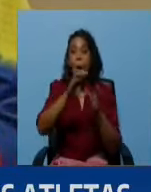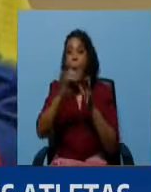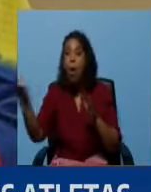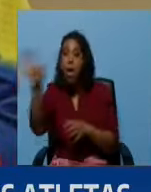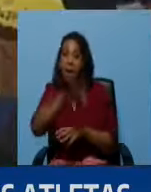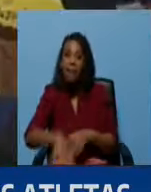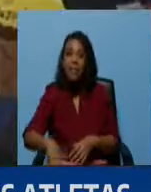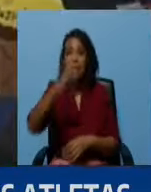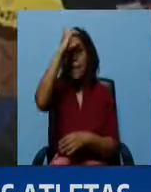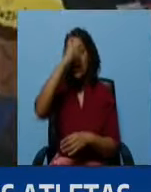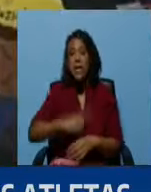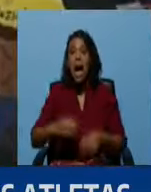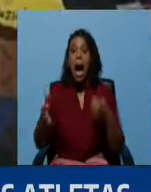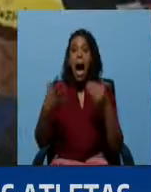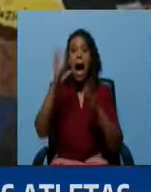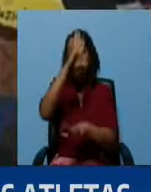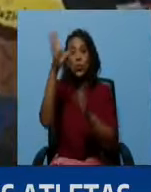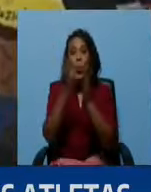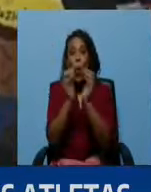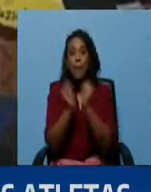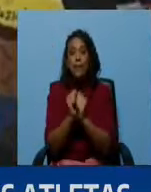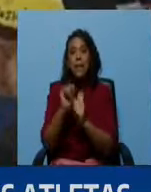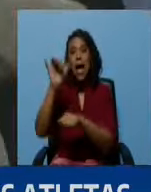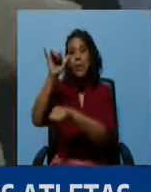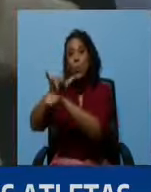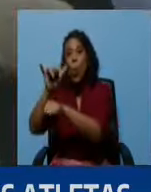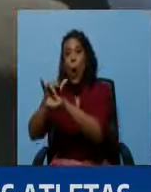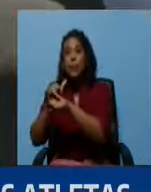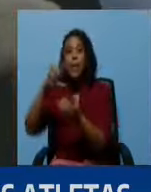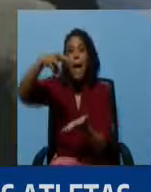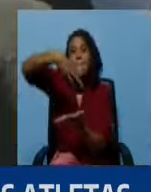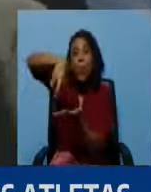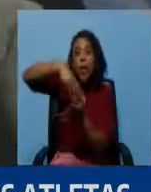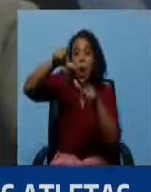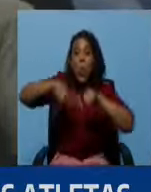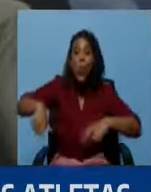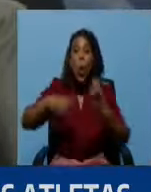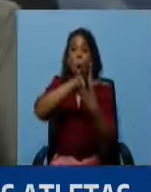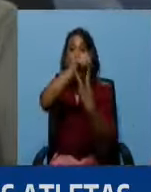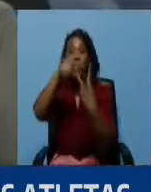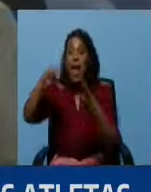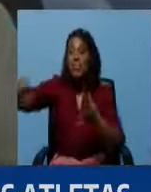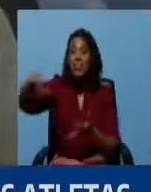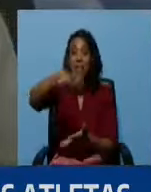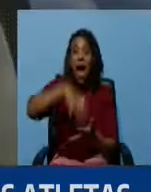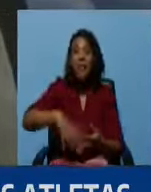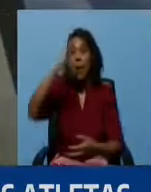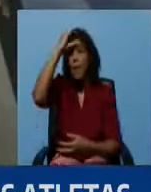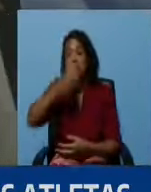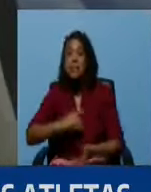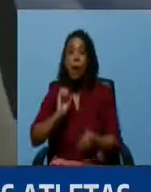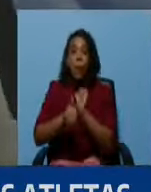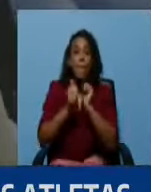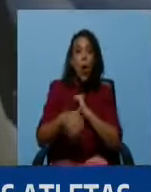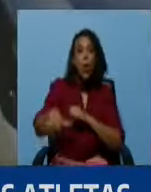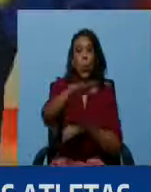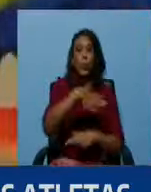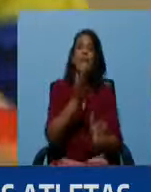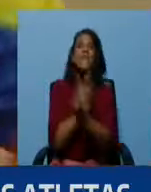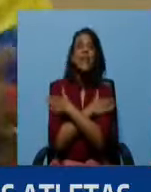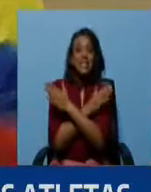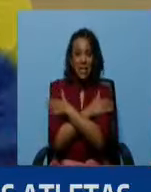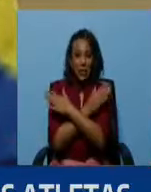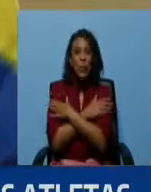país. Anzoátegui, Sucre y Monagas serán las sedes de los Juegos Nacionales y Paranacionales. Muchachos,